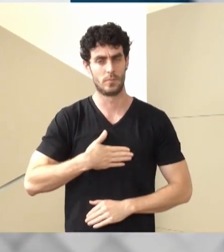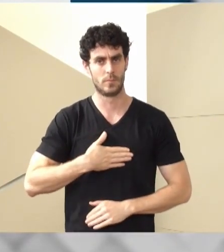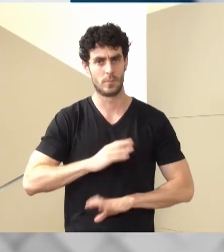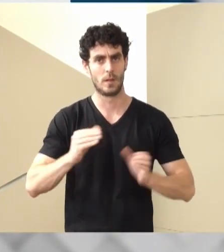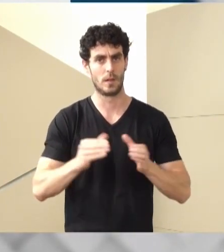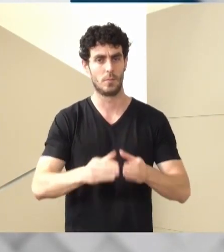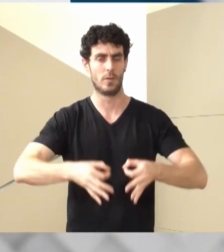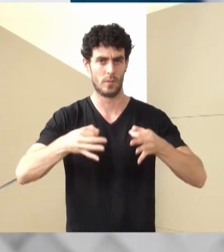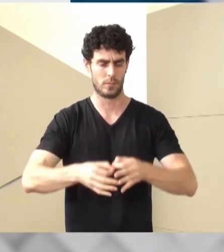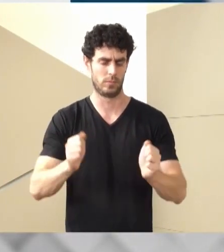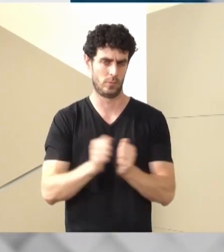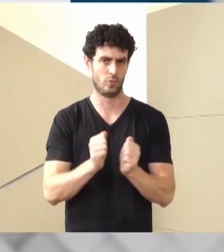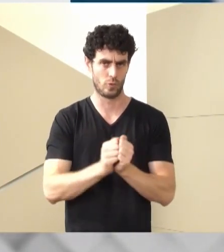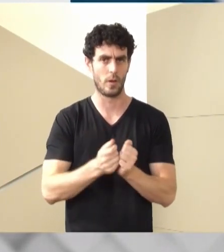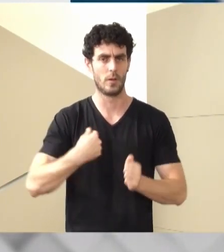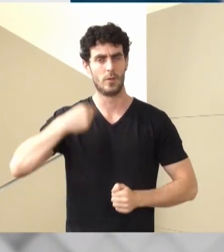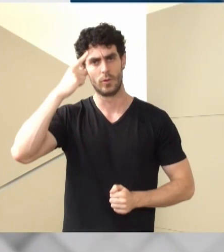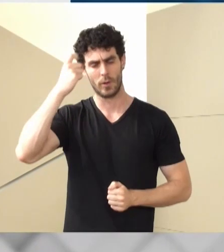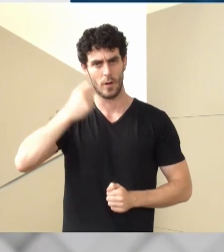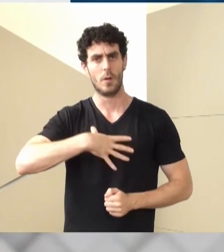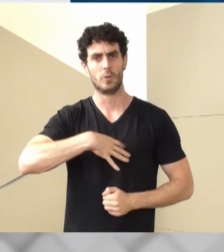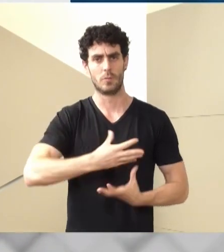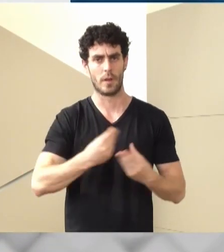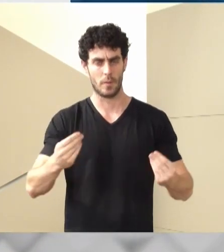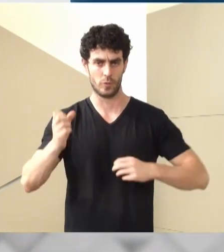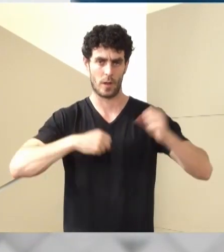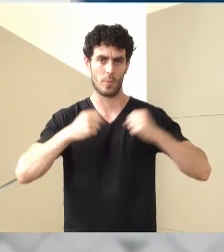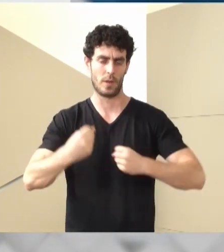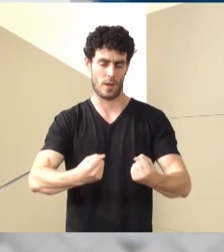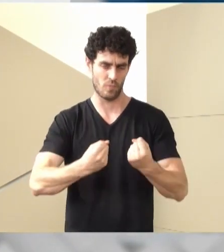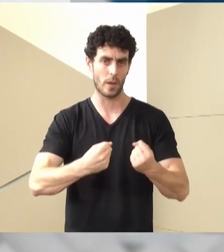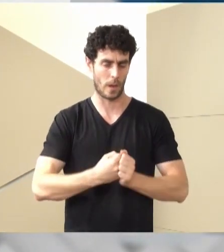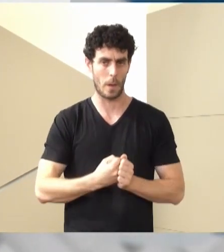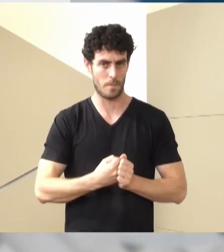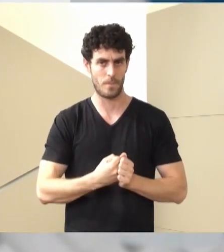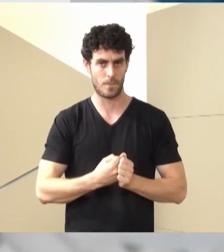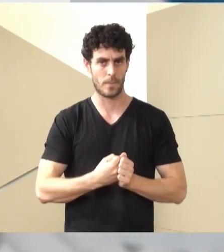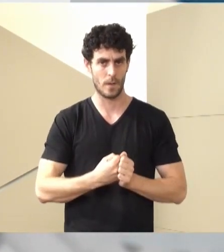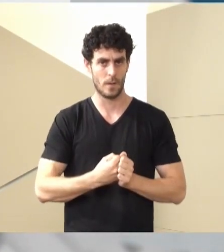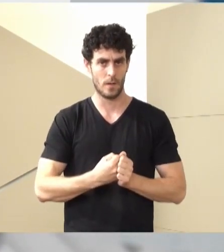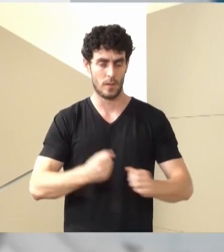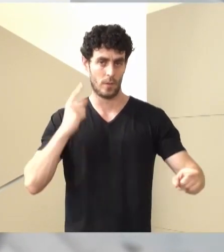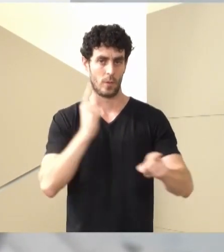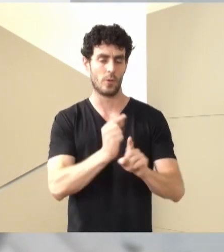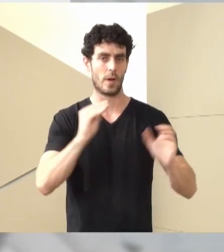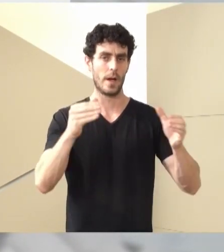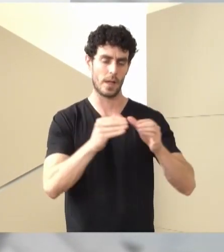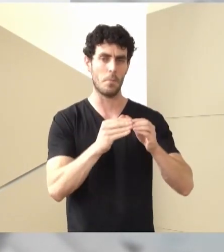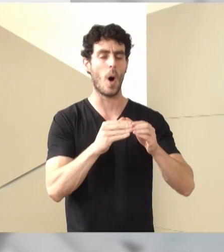es sólido, que creo que tiene muchas posibilidades de competir en los partidos a equipos de